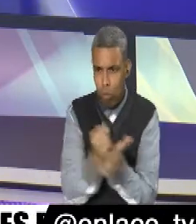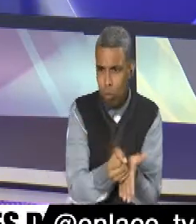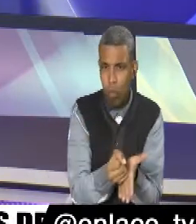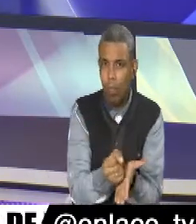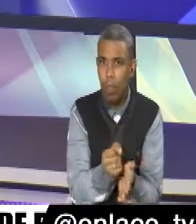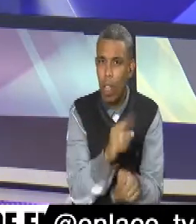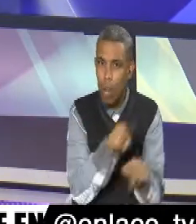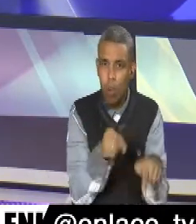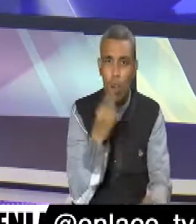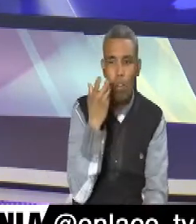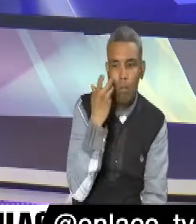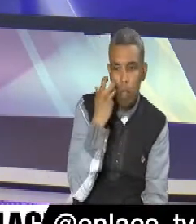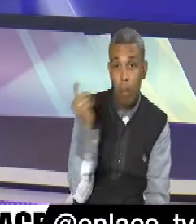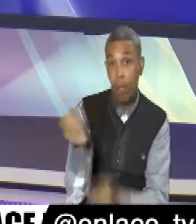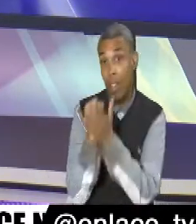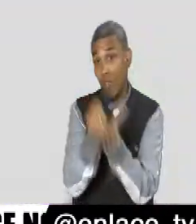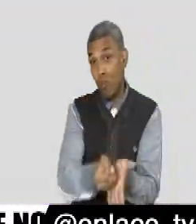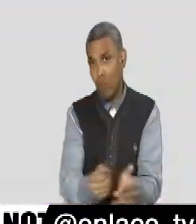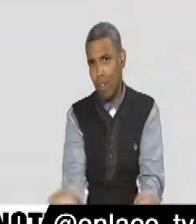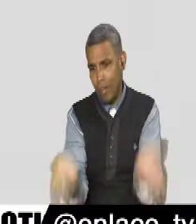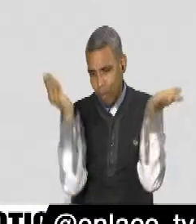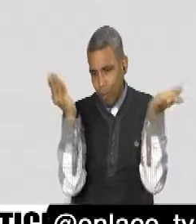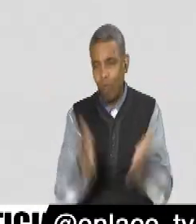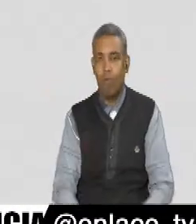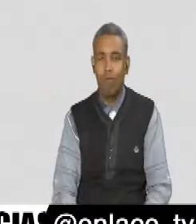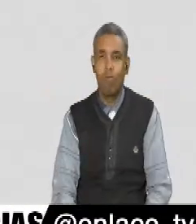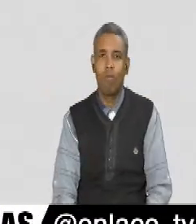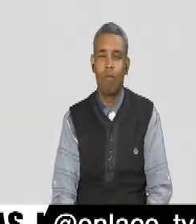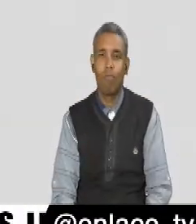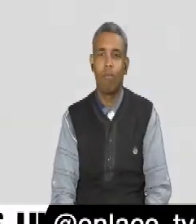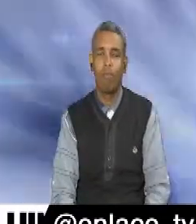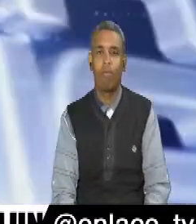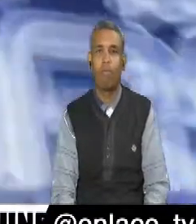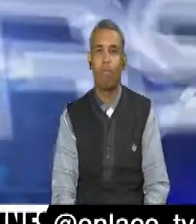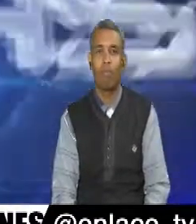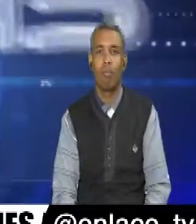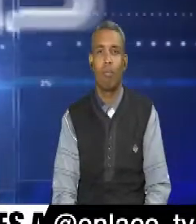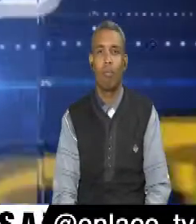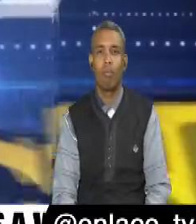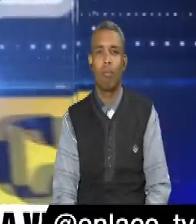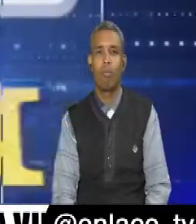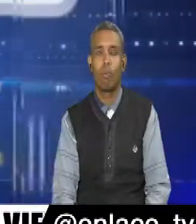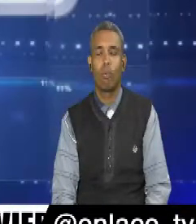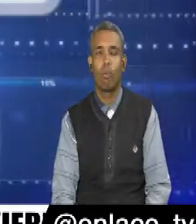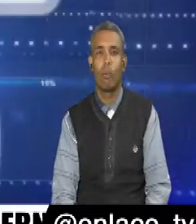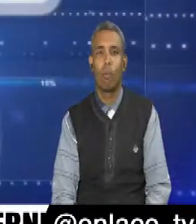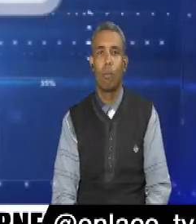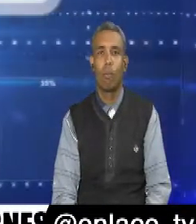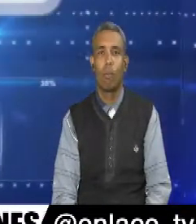de este centro asistencial. Con el patrocinio de Impala Terminals.